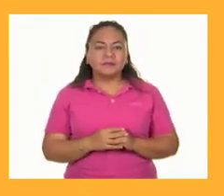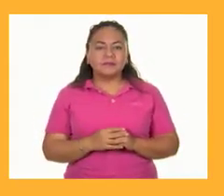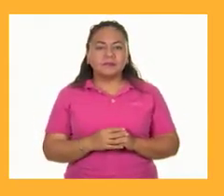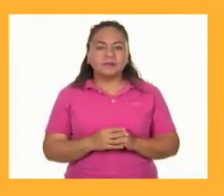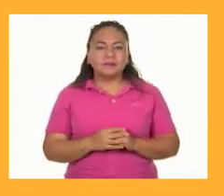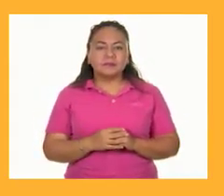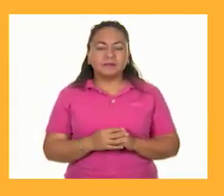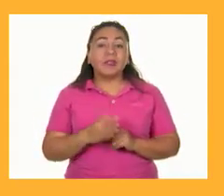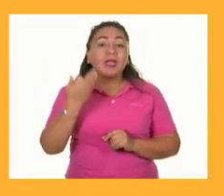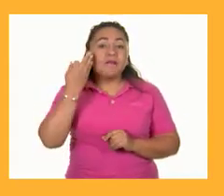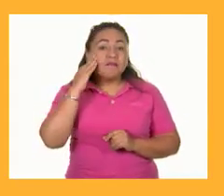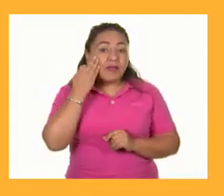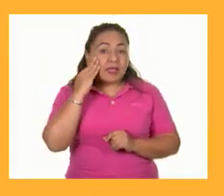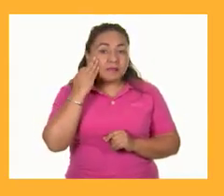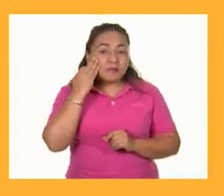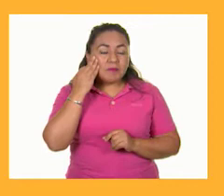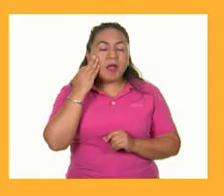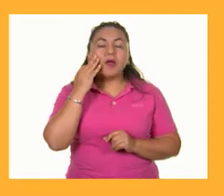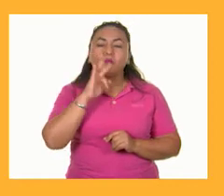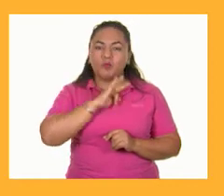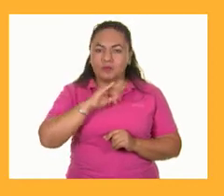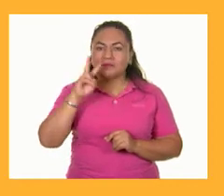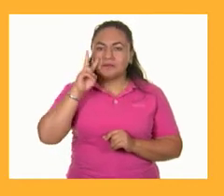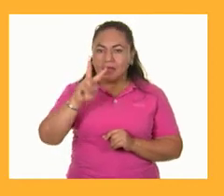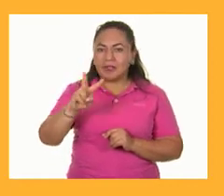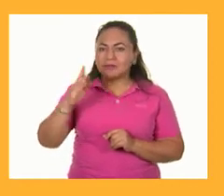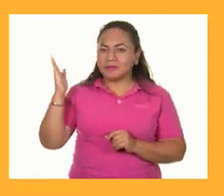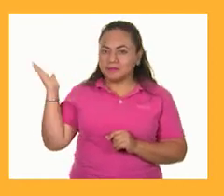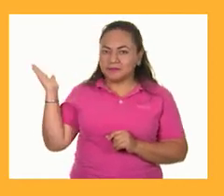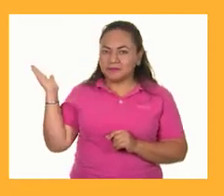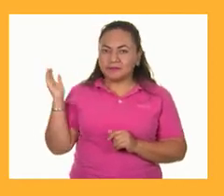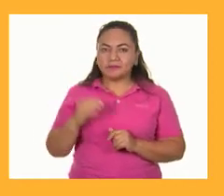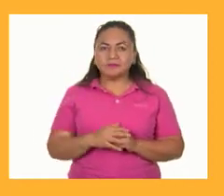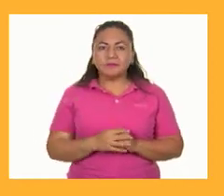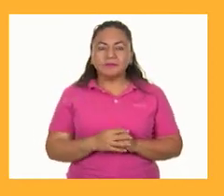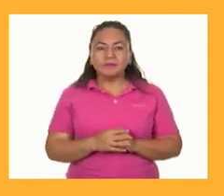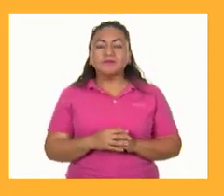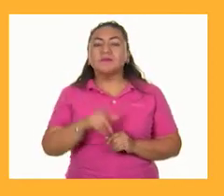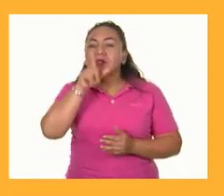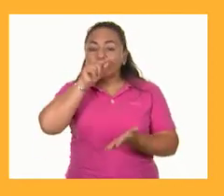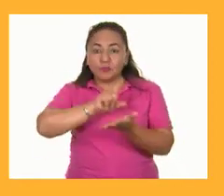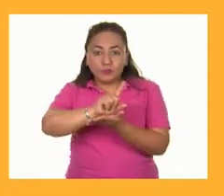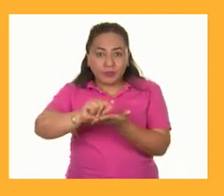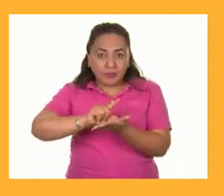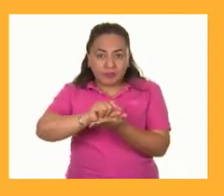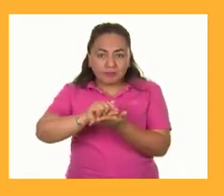buzon.escolar@nube.sep.gob.mx. Facebook @sepmx. Twitter